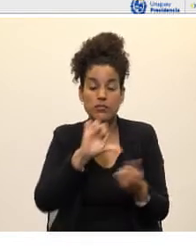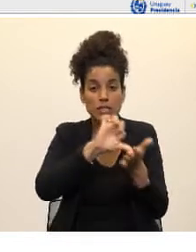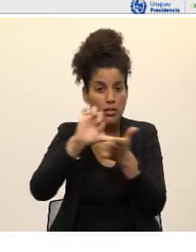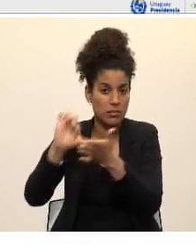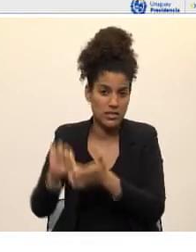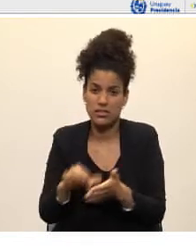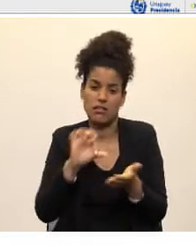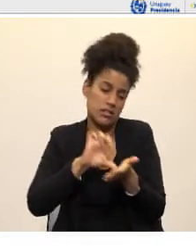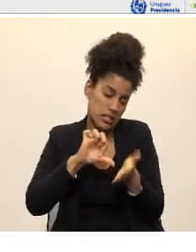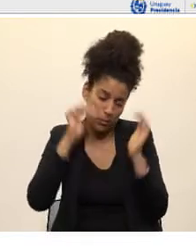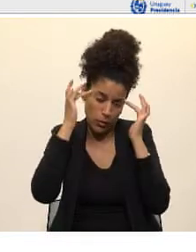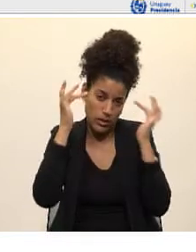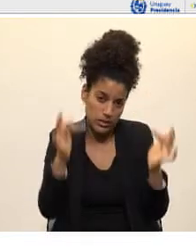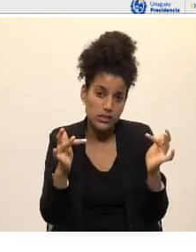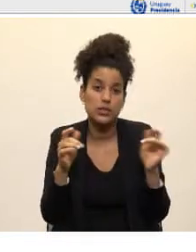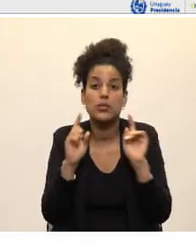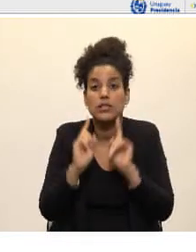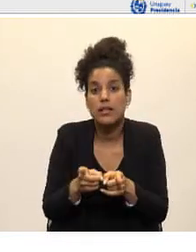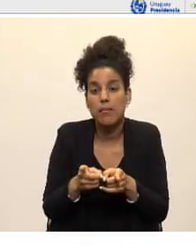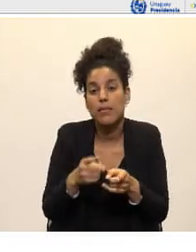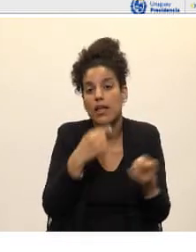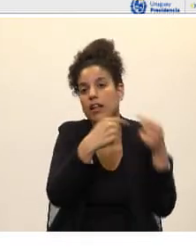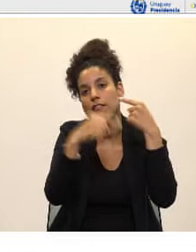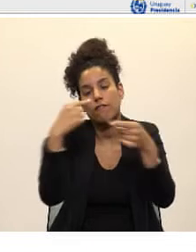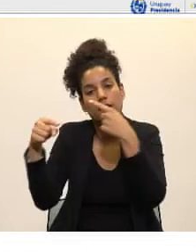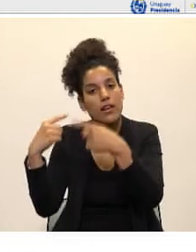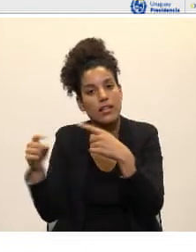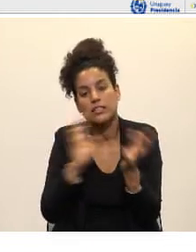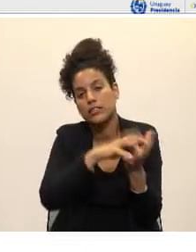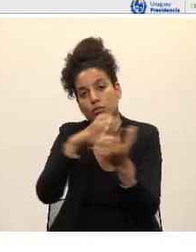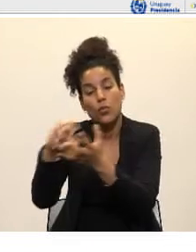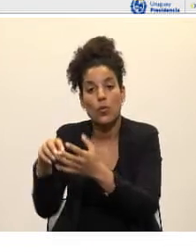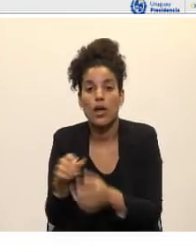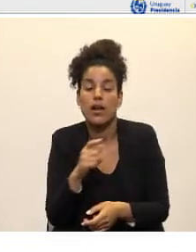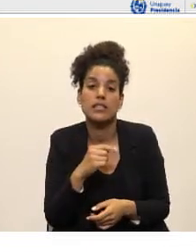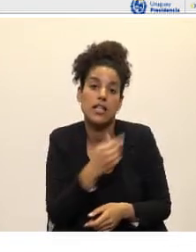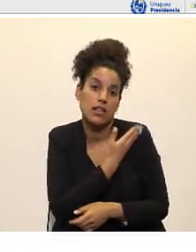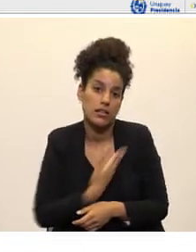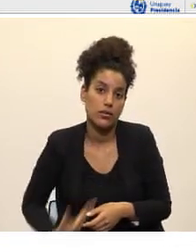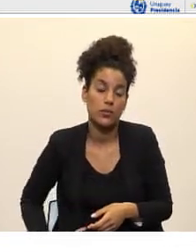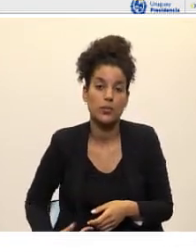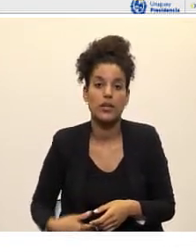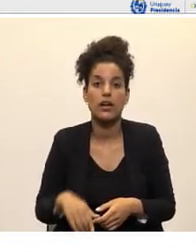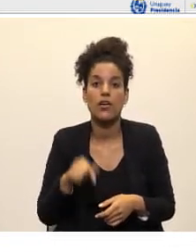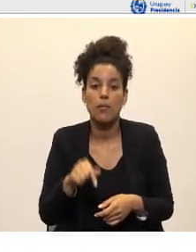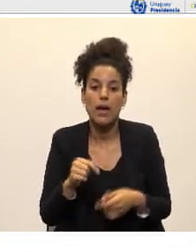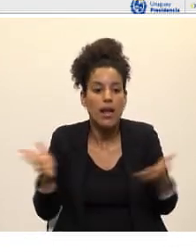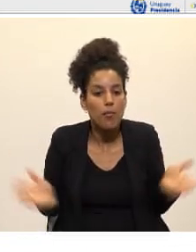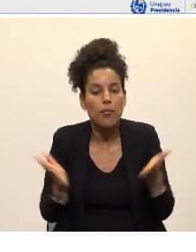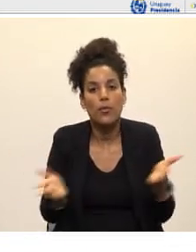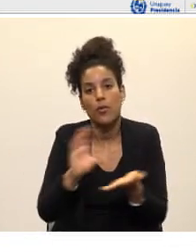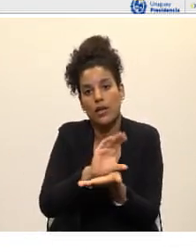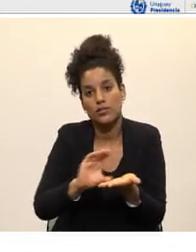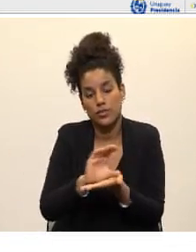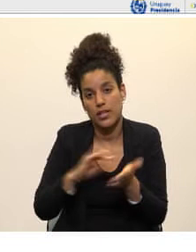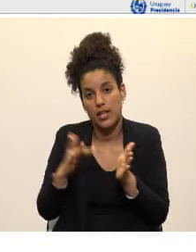del sistema educativo como de las otras áreas de gobierno, líneas específicas para promoción de la ciudadanía digital